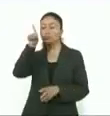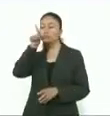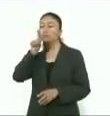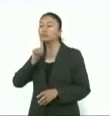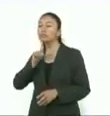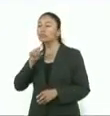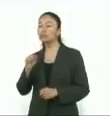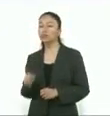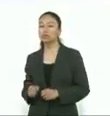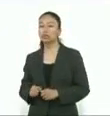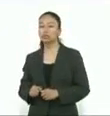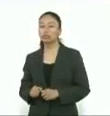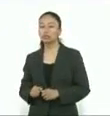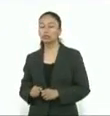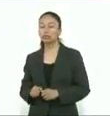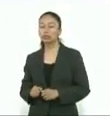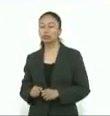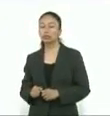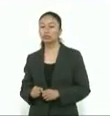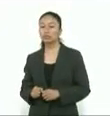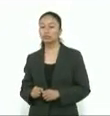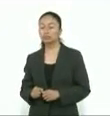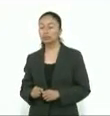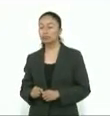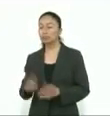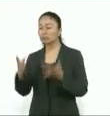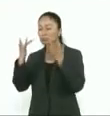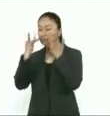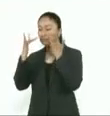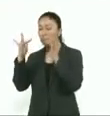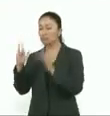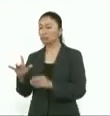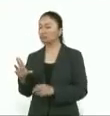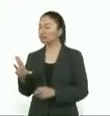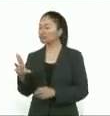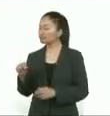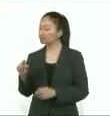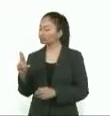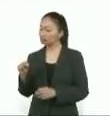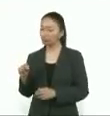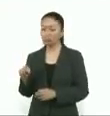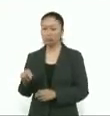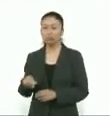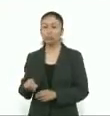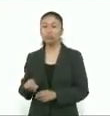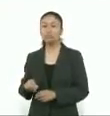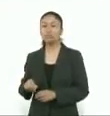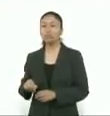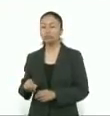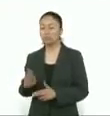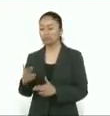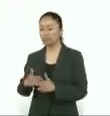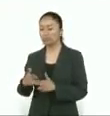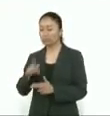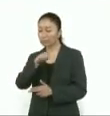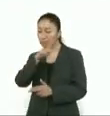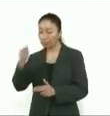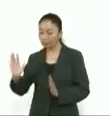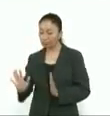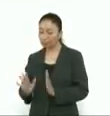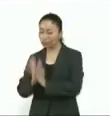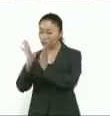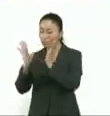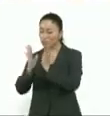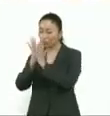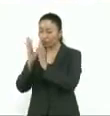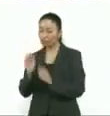Mujeres que no nos vamos a cansar hasta construir la democracia participativa, ¿dónde